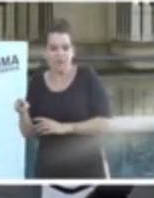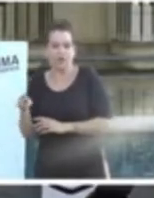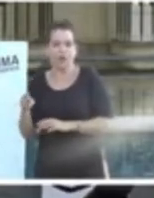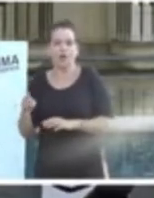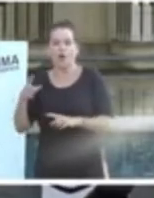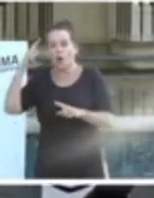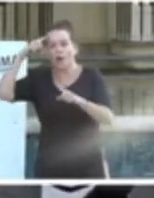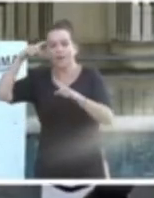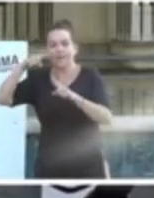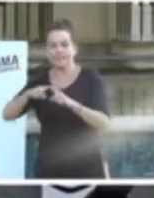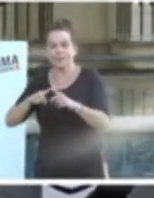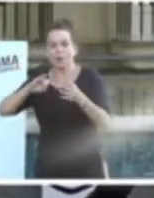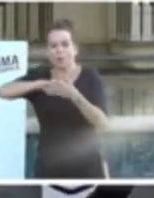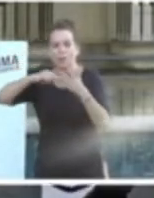llegar a ser tan mala persona